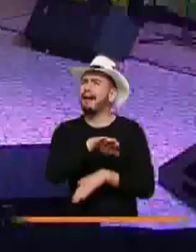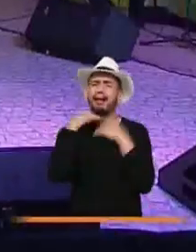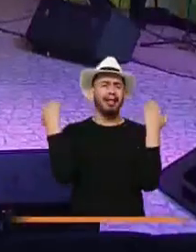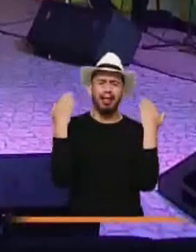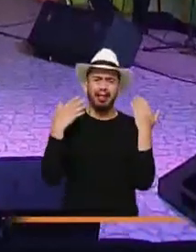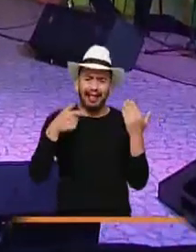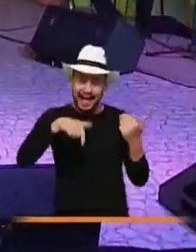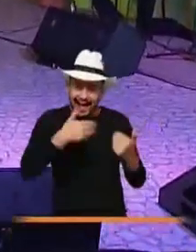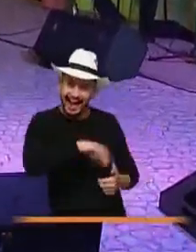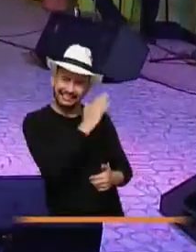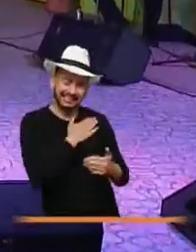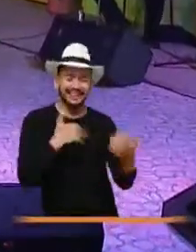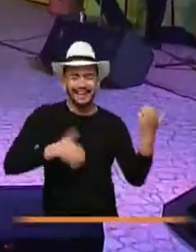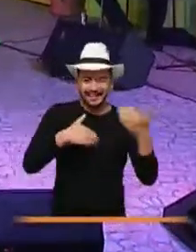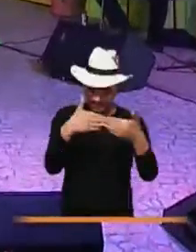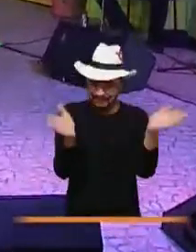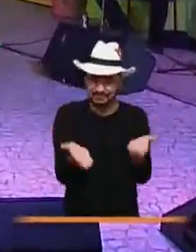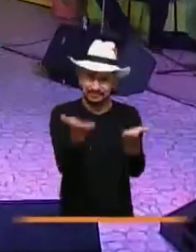pero compañeros